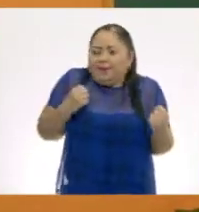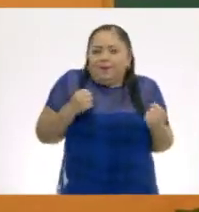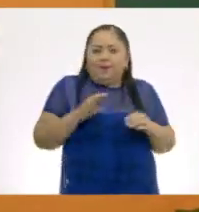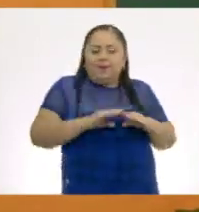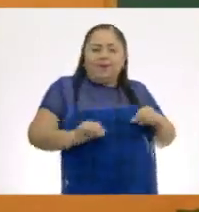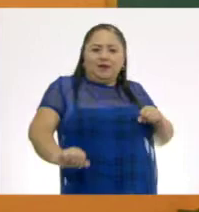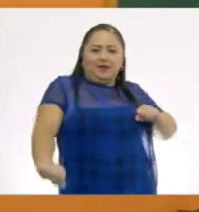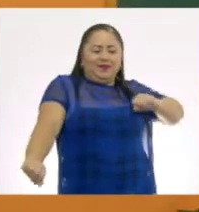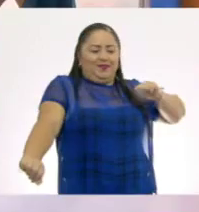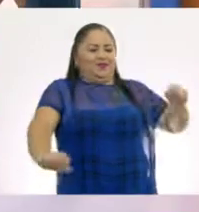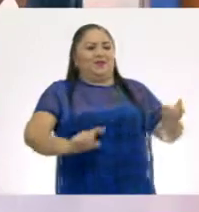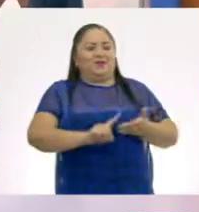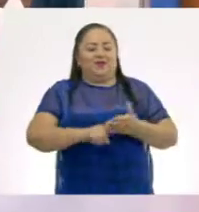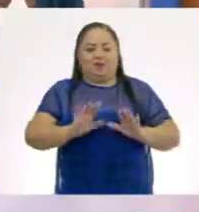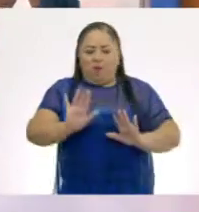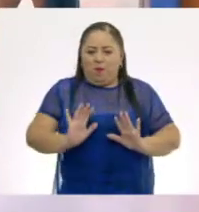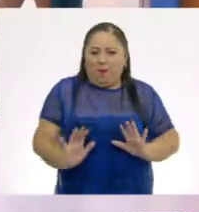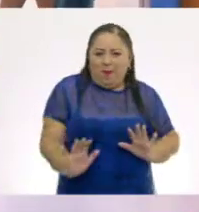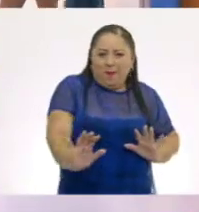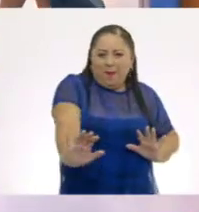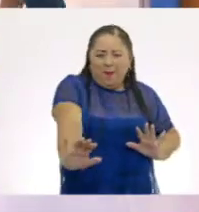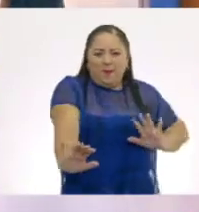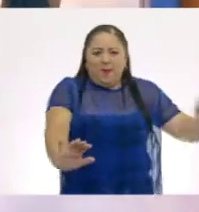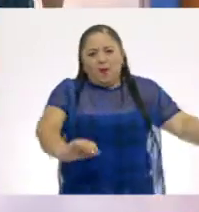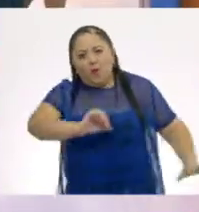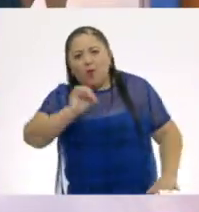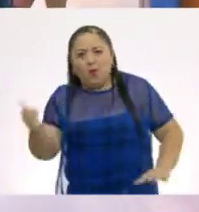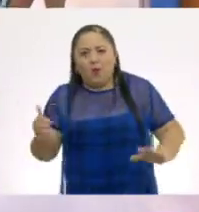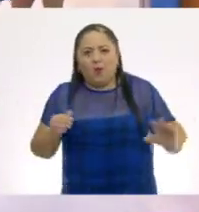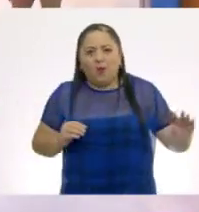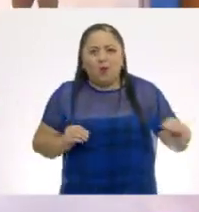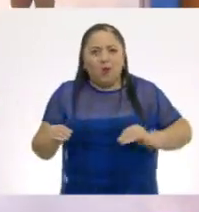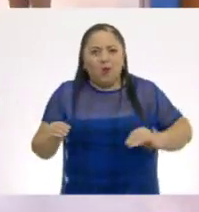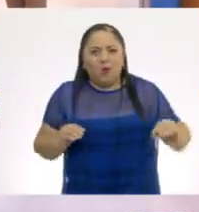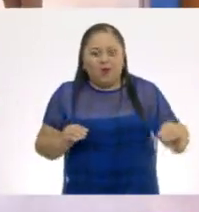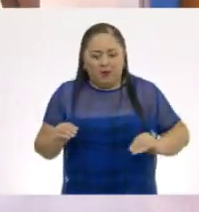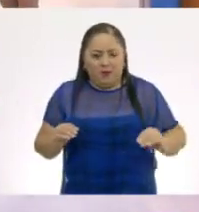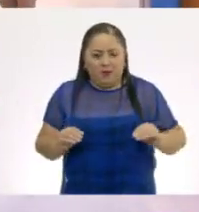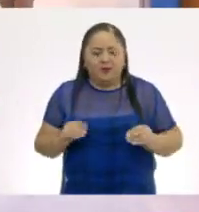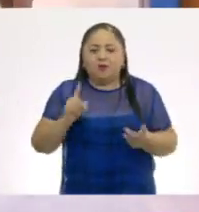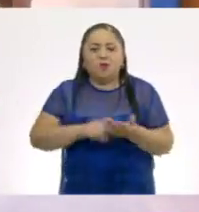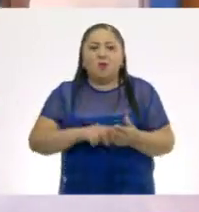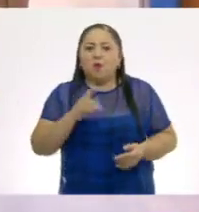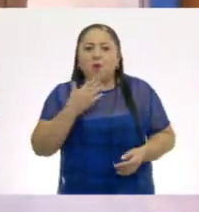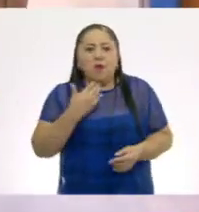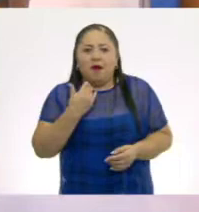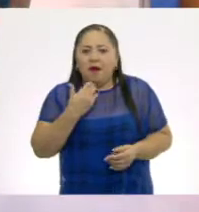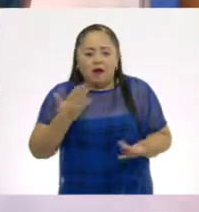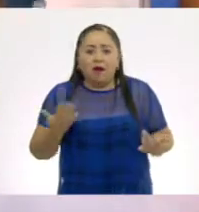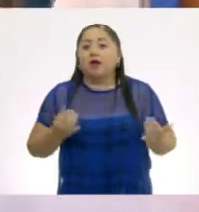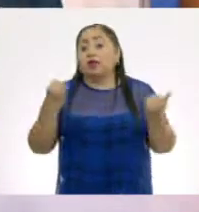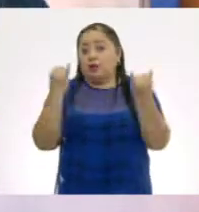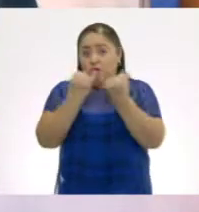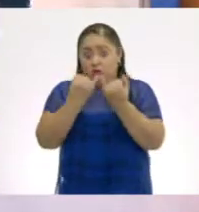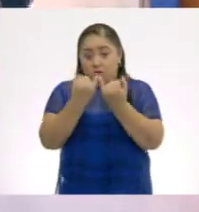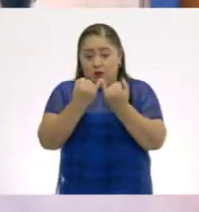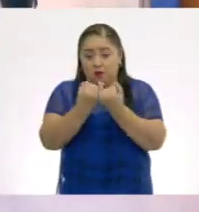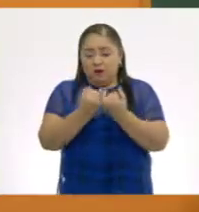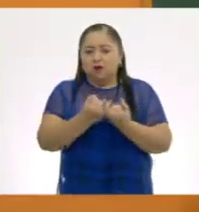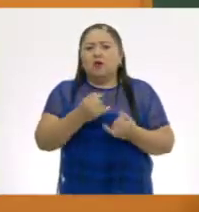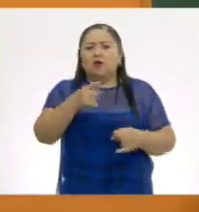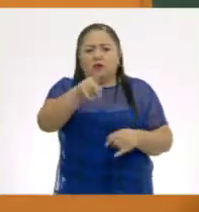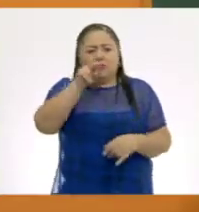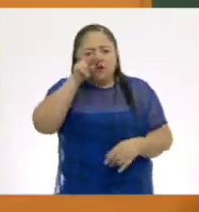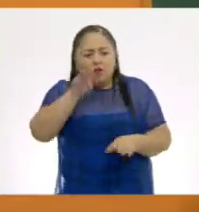estirar del cuerpo, empujar a otros movimientos que no tenemos. Igualmente,